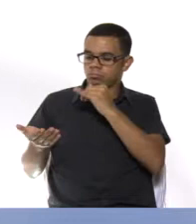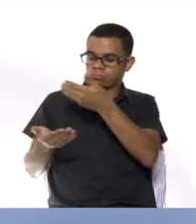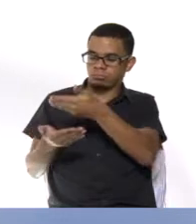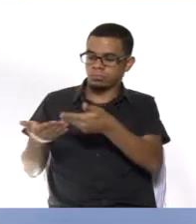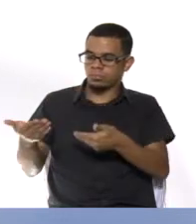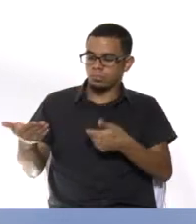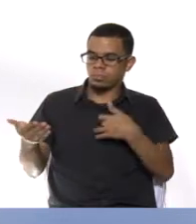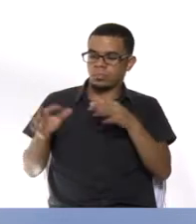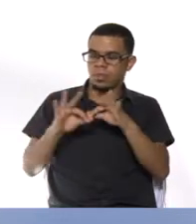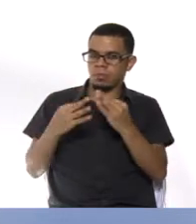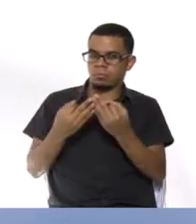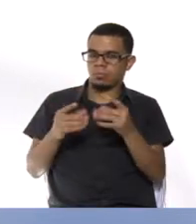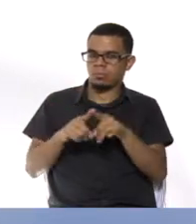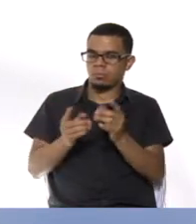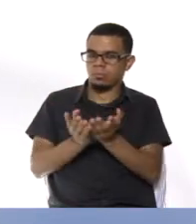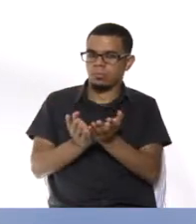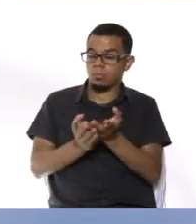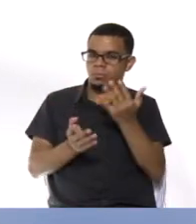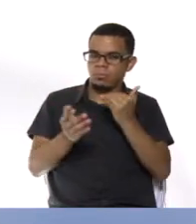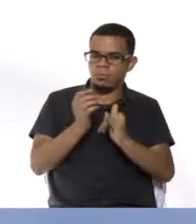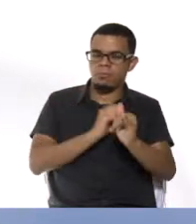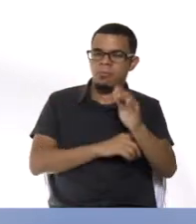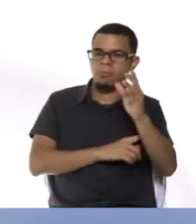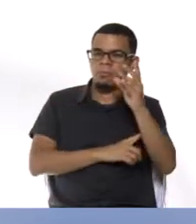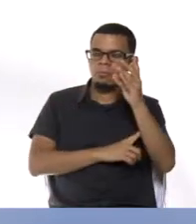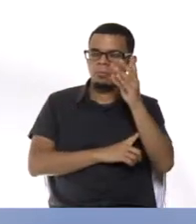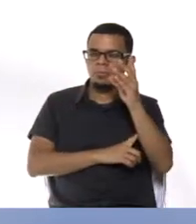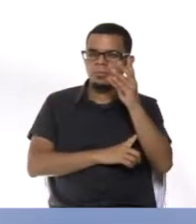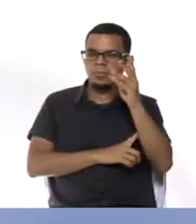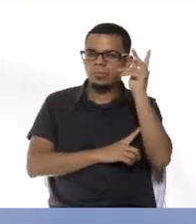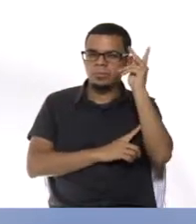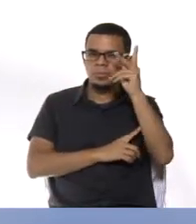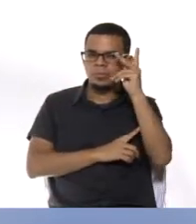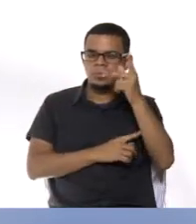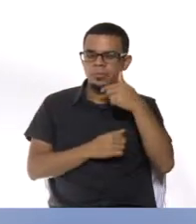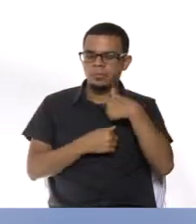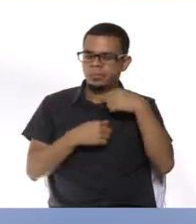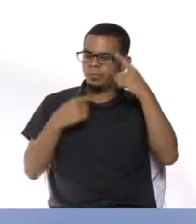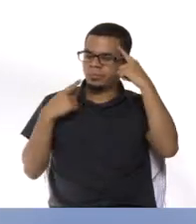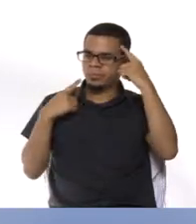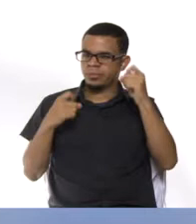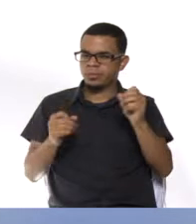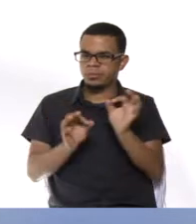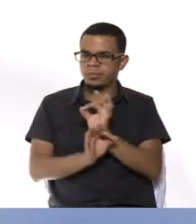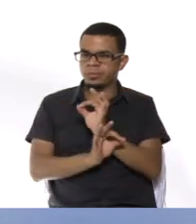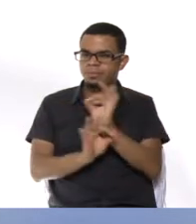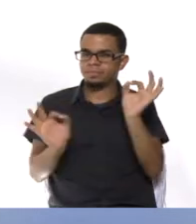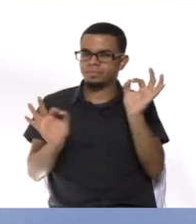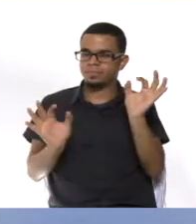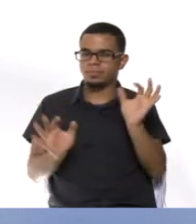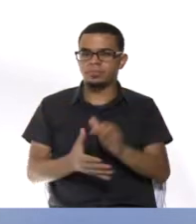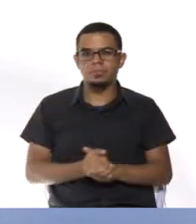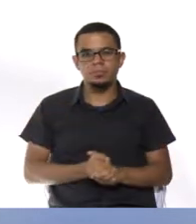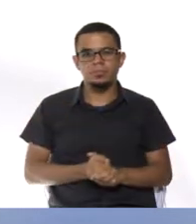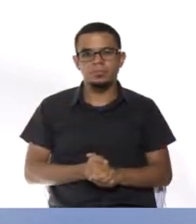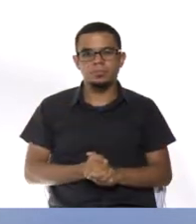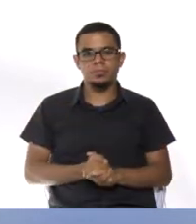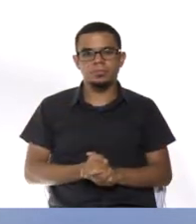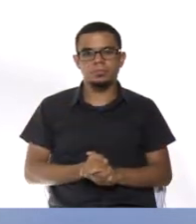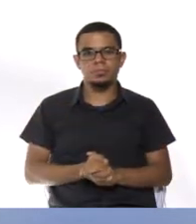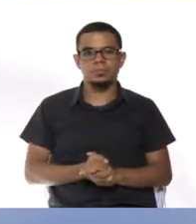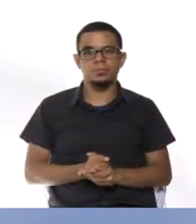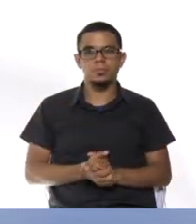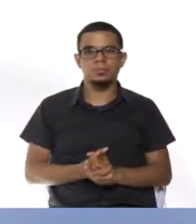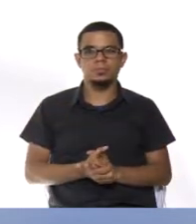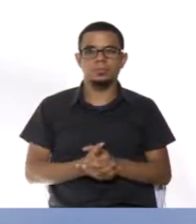escuela, donde existe una variedad de maestras y maestros con mucha vocación y con talento, por